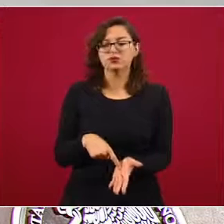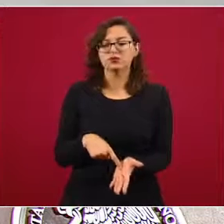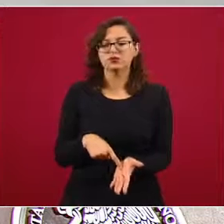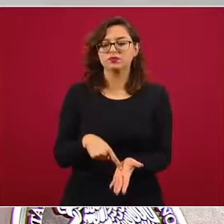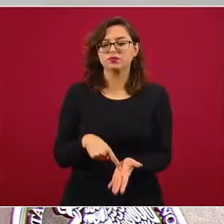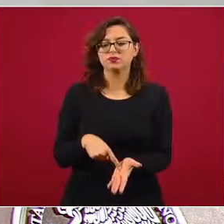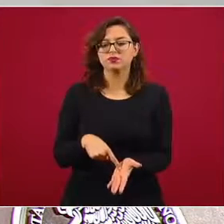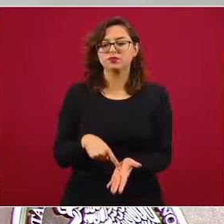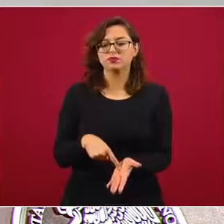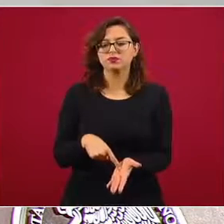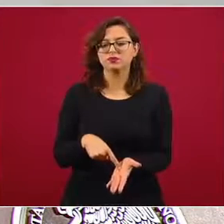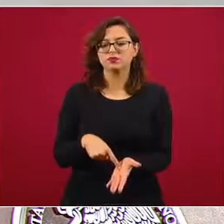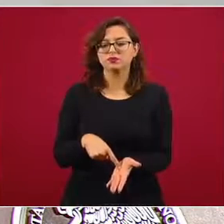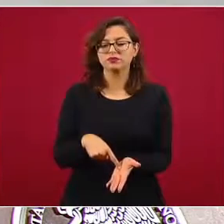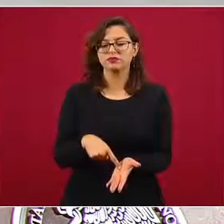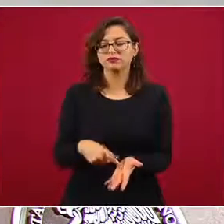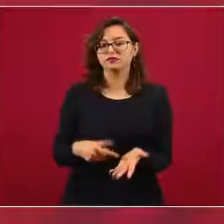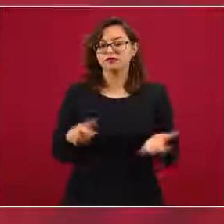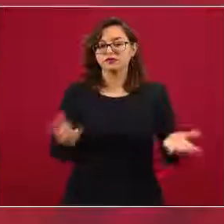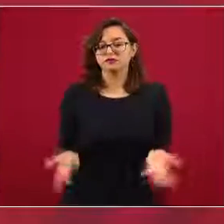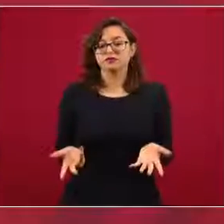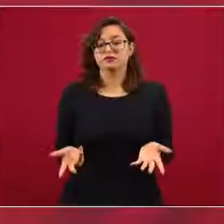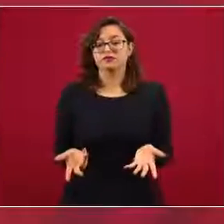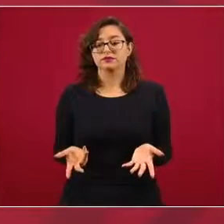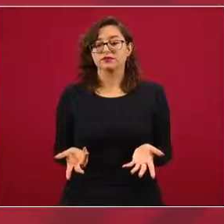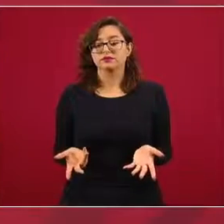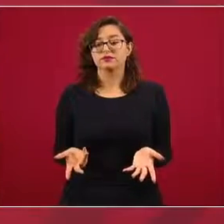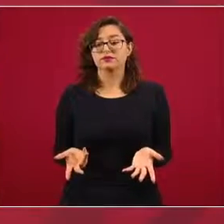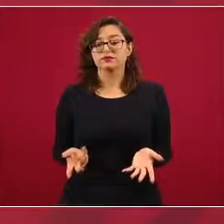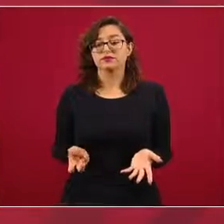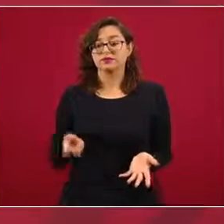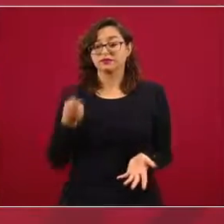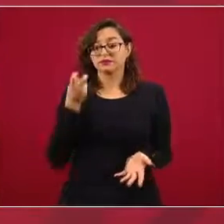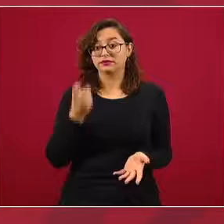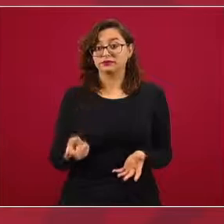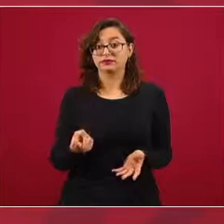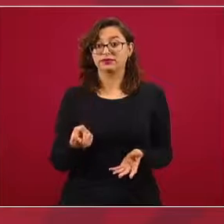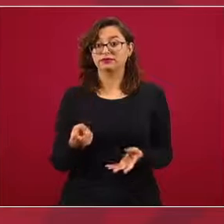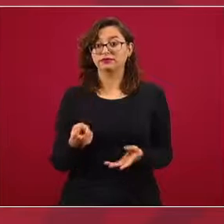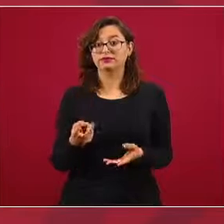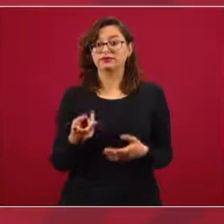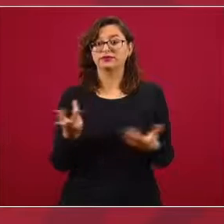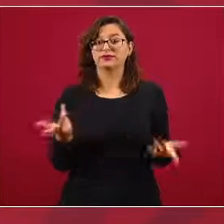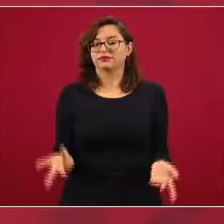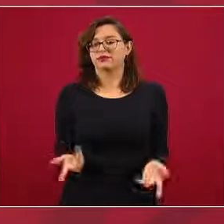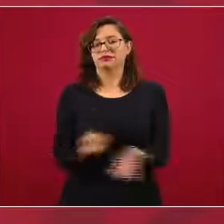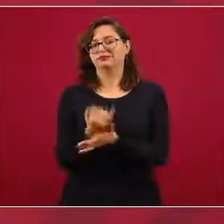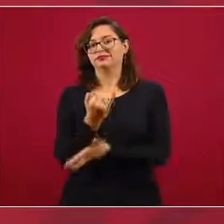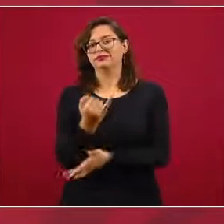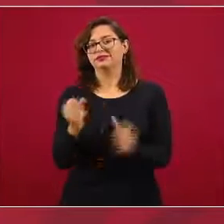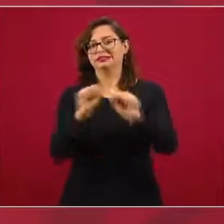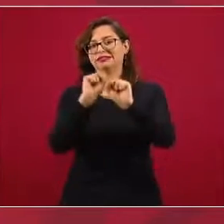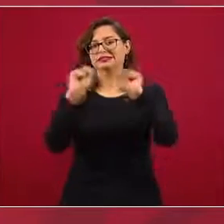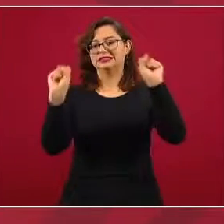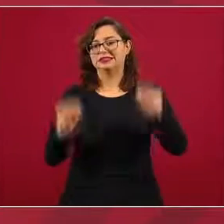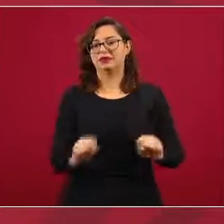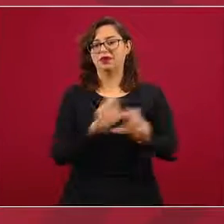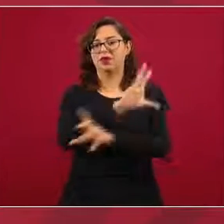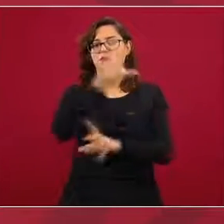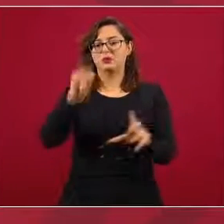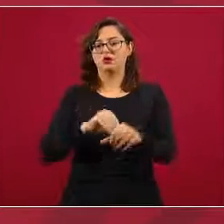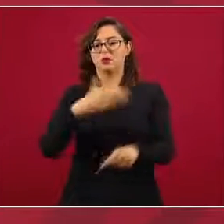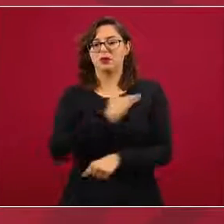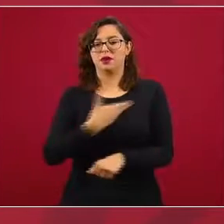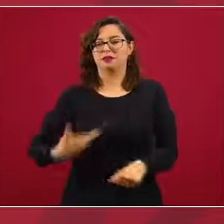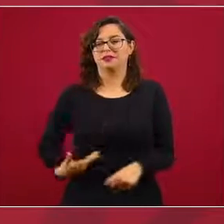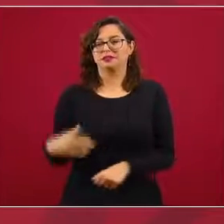pero no solo eso, y ahí es donde se define que iba a ser un sistema presidencialista, porque le quitan